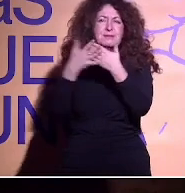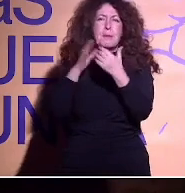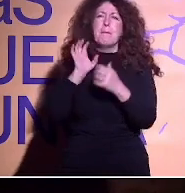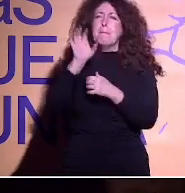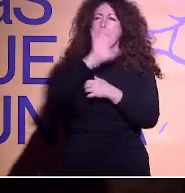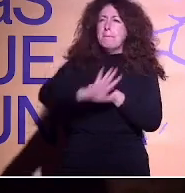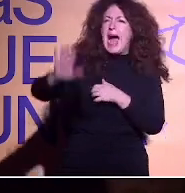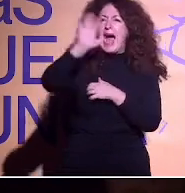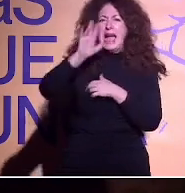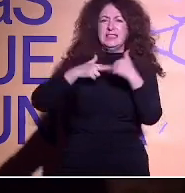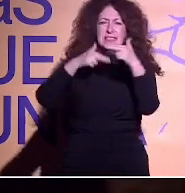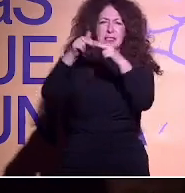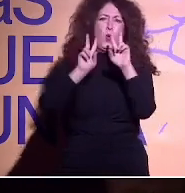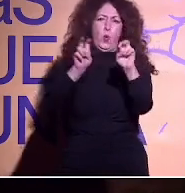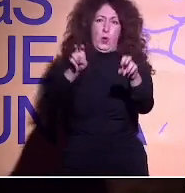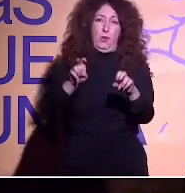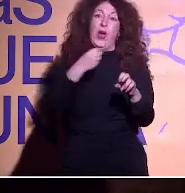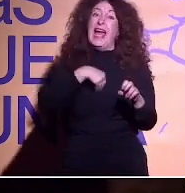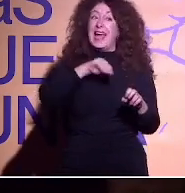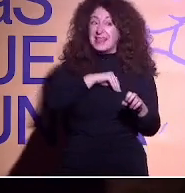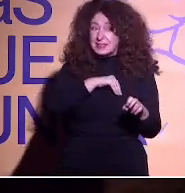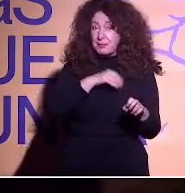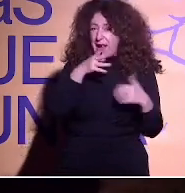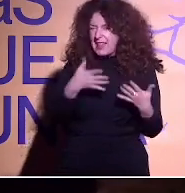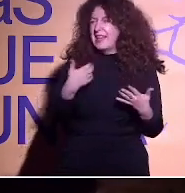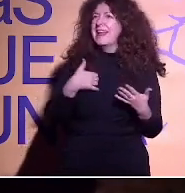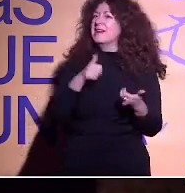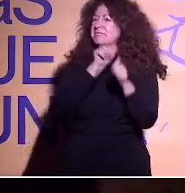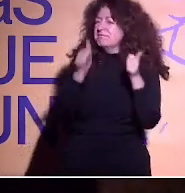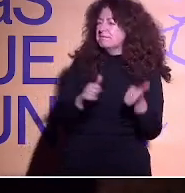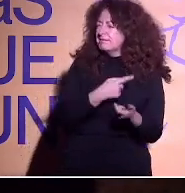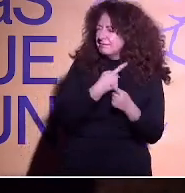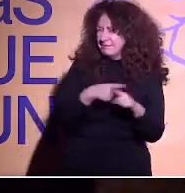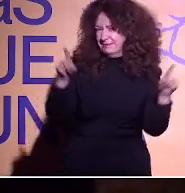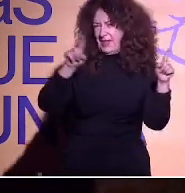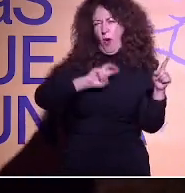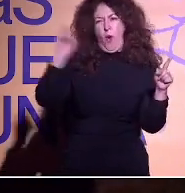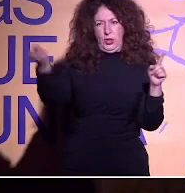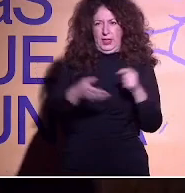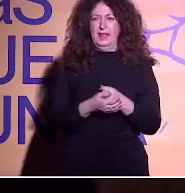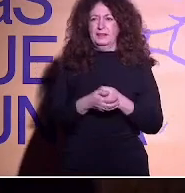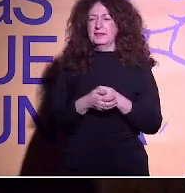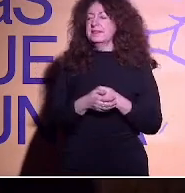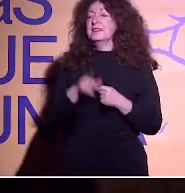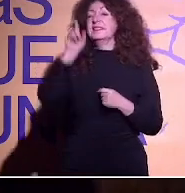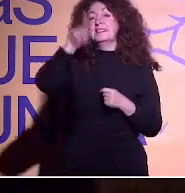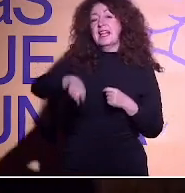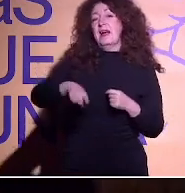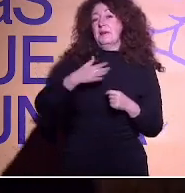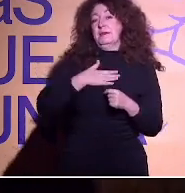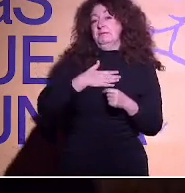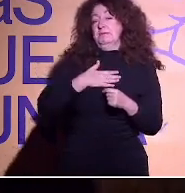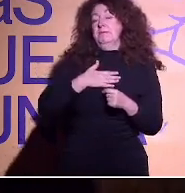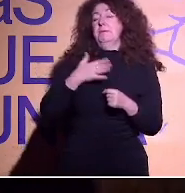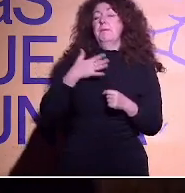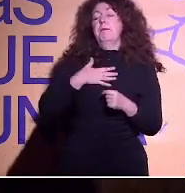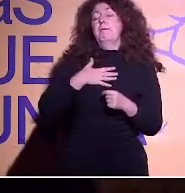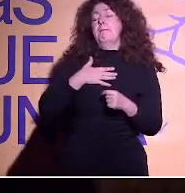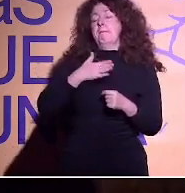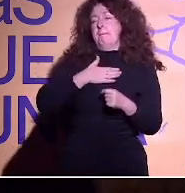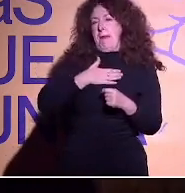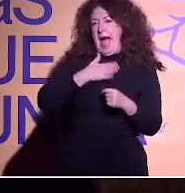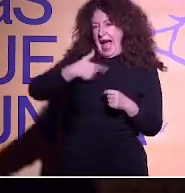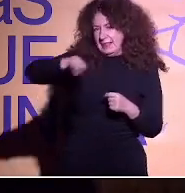país nuevo España ya es otra pero también forma parte de nuestro mejor patrimonio